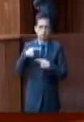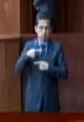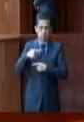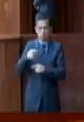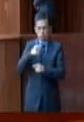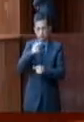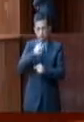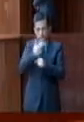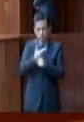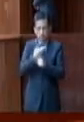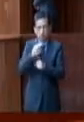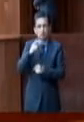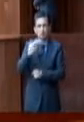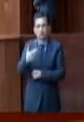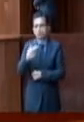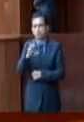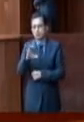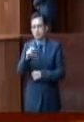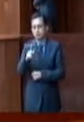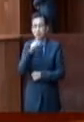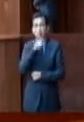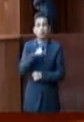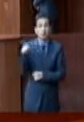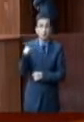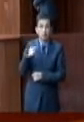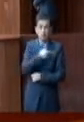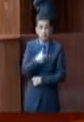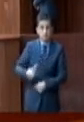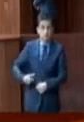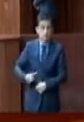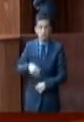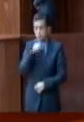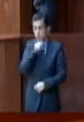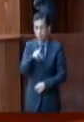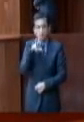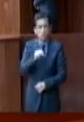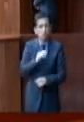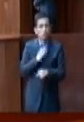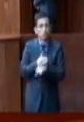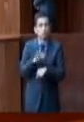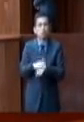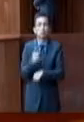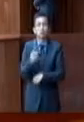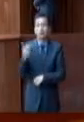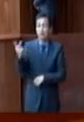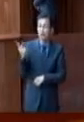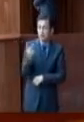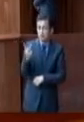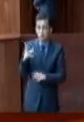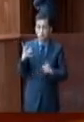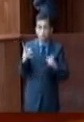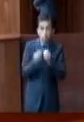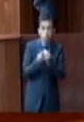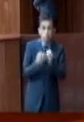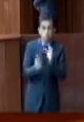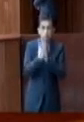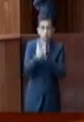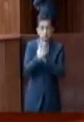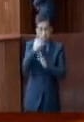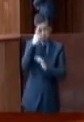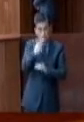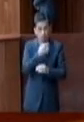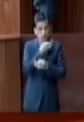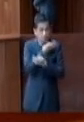público y tampoco al presidente de la república porque ellos no participaron en la